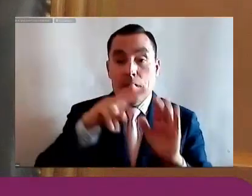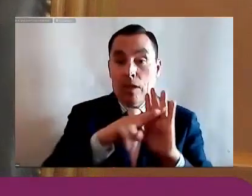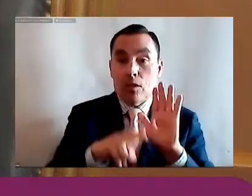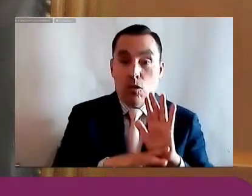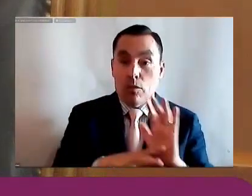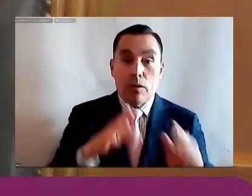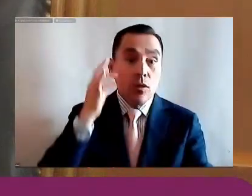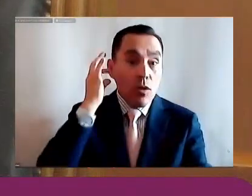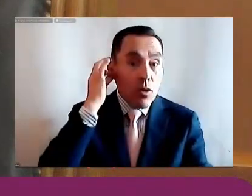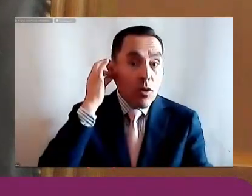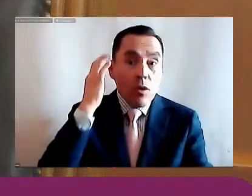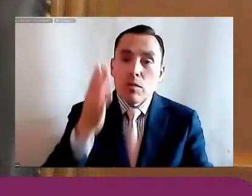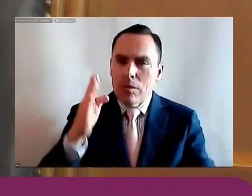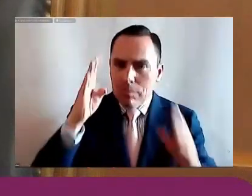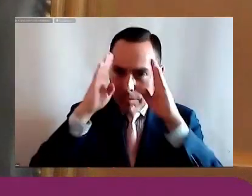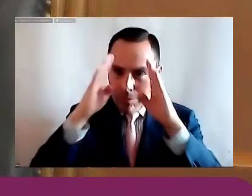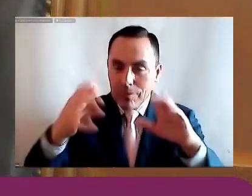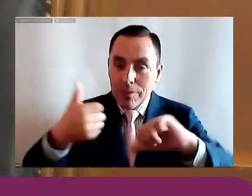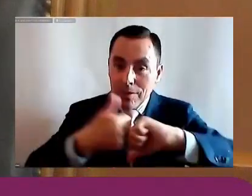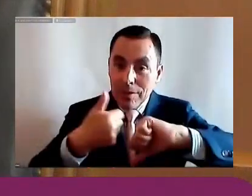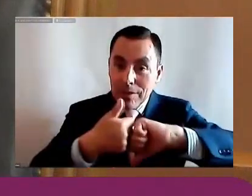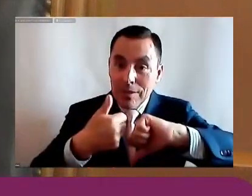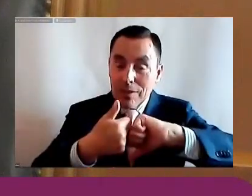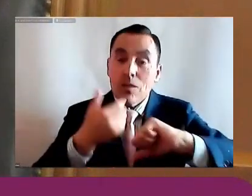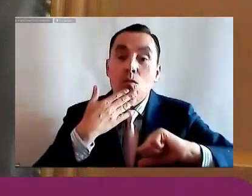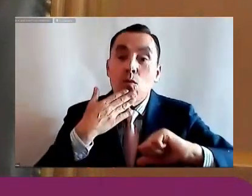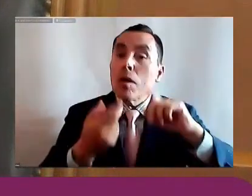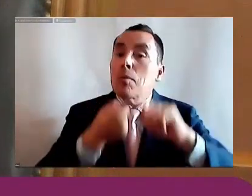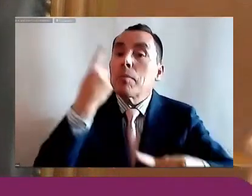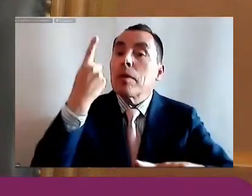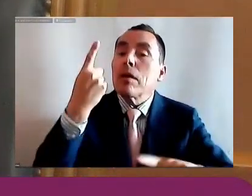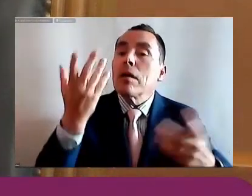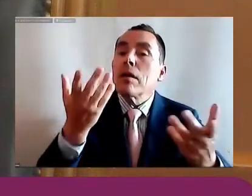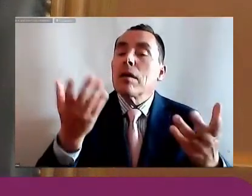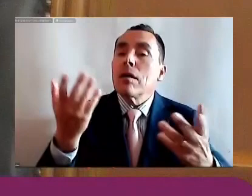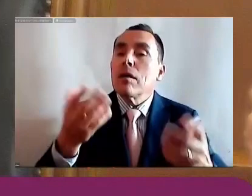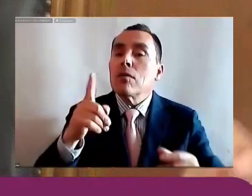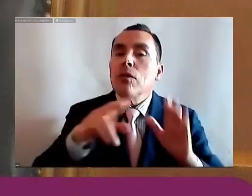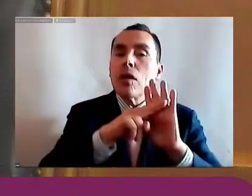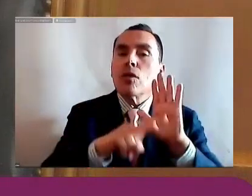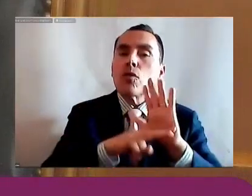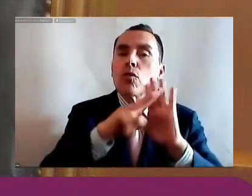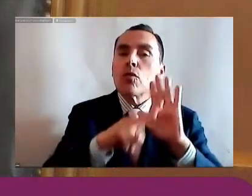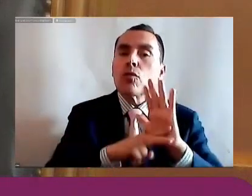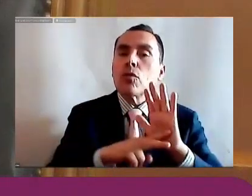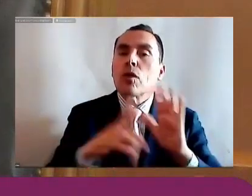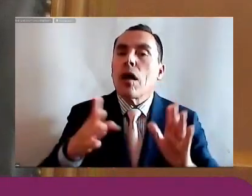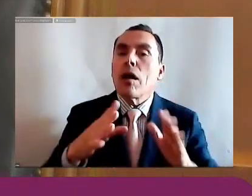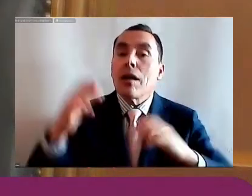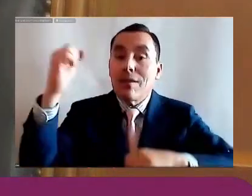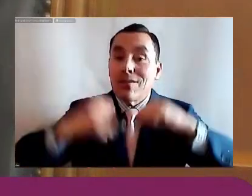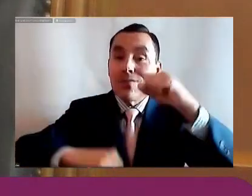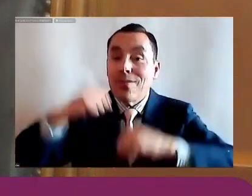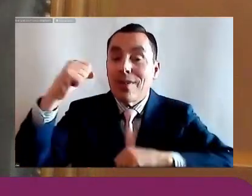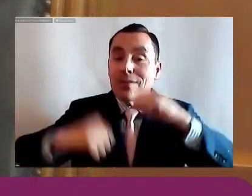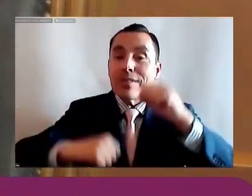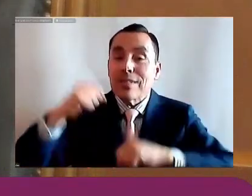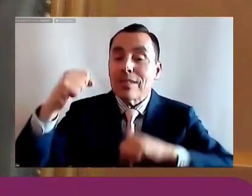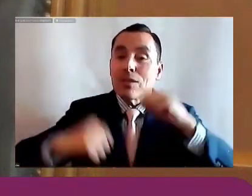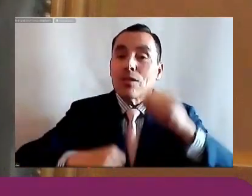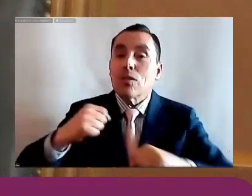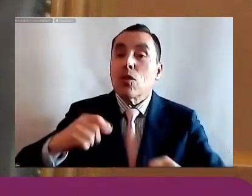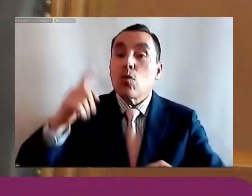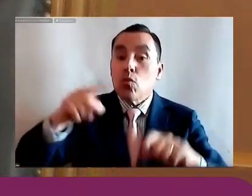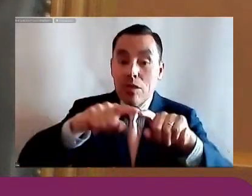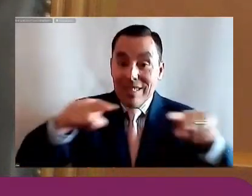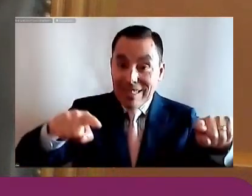con perspectiva de género en el derecho laboral fue una norma que imponía a las fábricas tener dispuesto un espacio, si